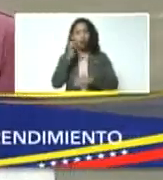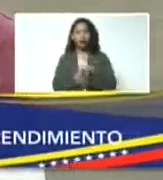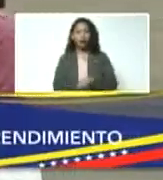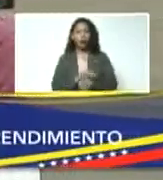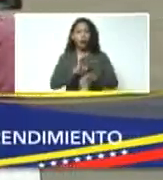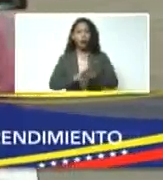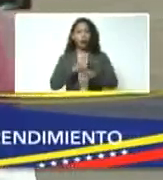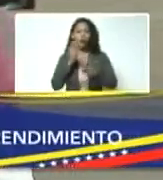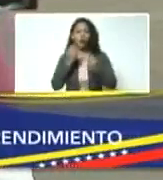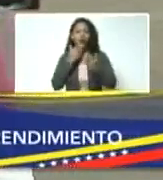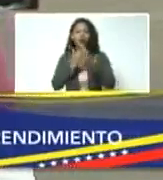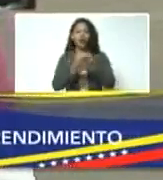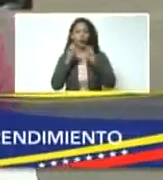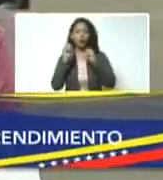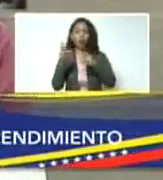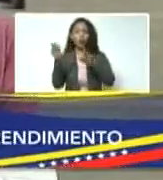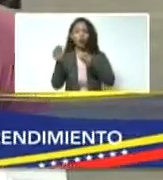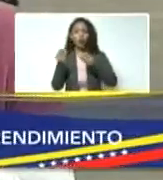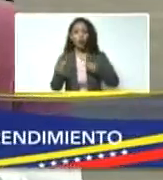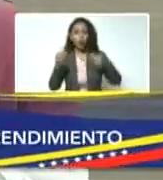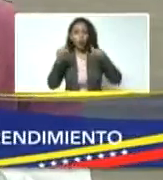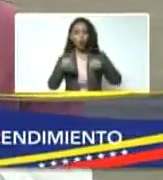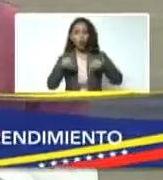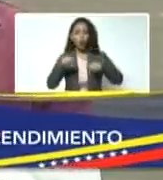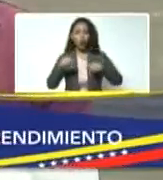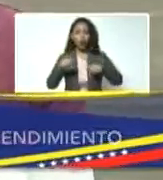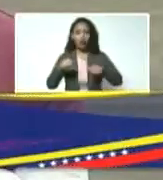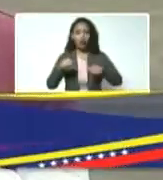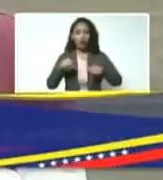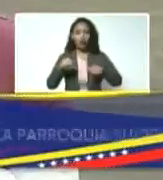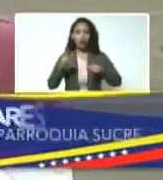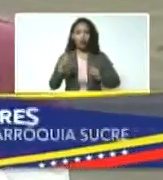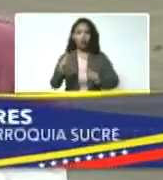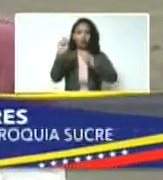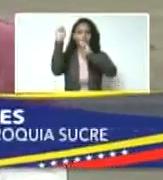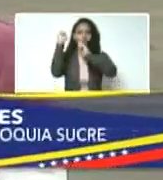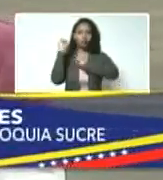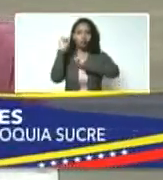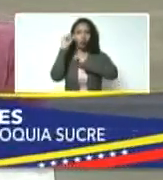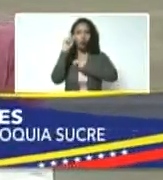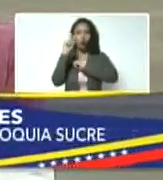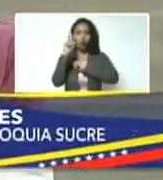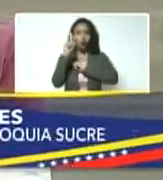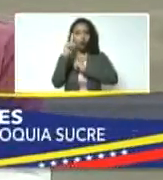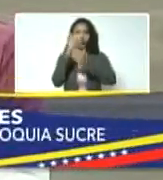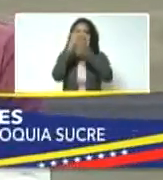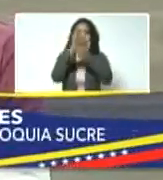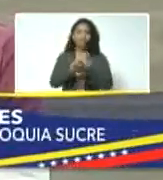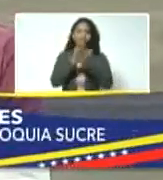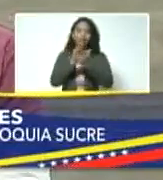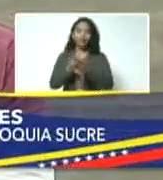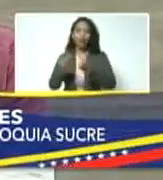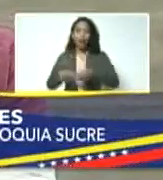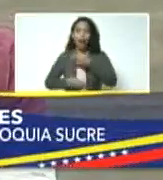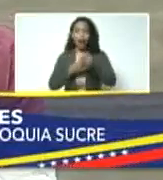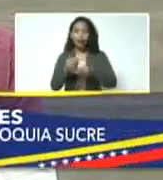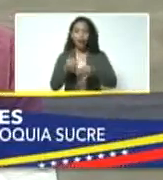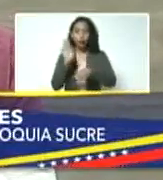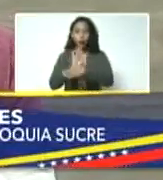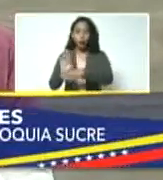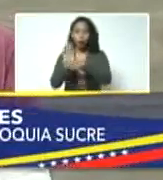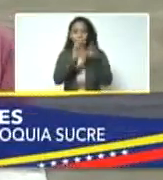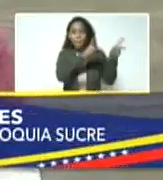por la oportunidad que nos están brindando en esta asignación de una cuota para cubrir el plan